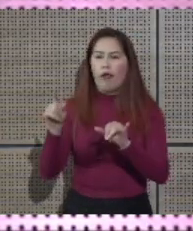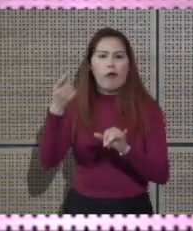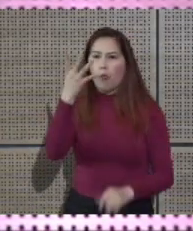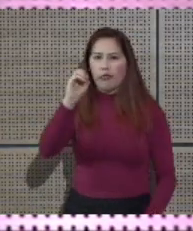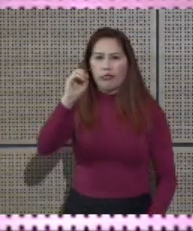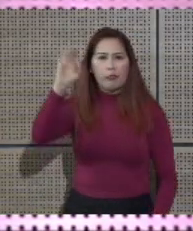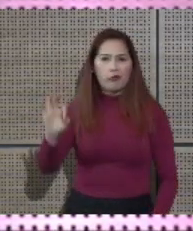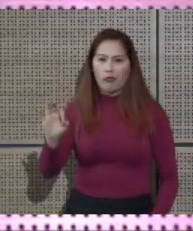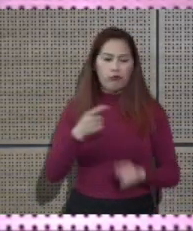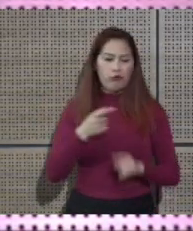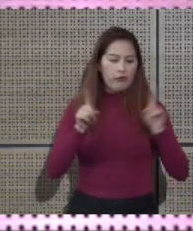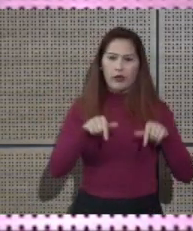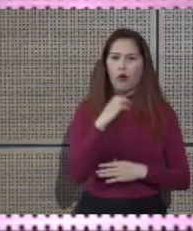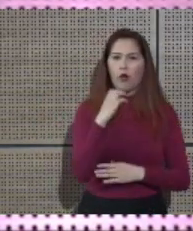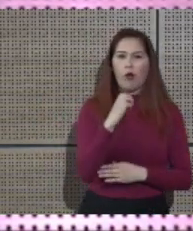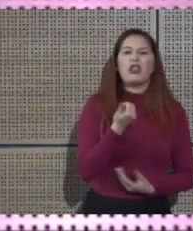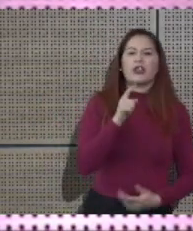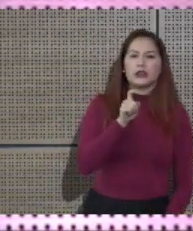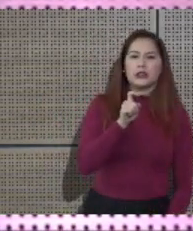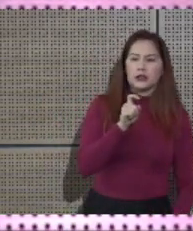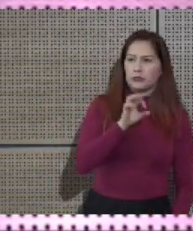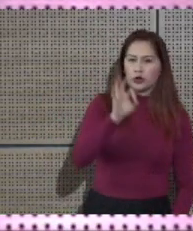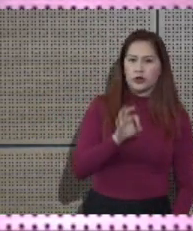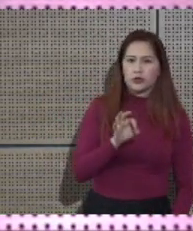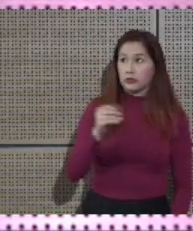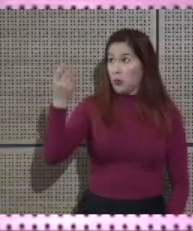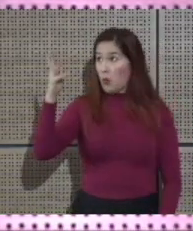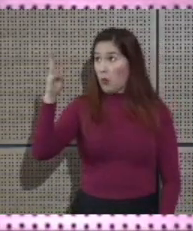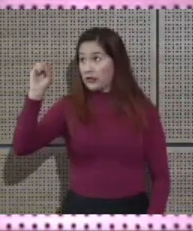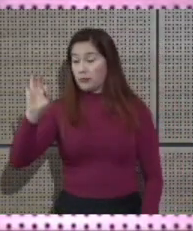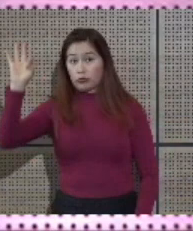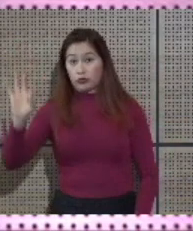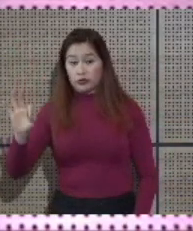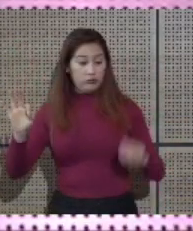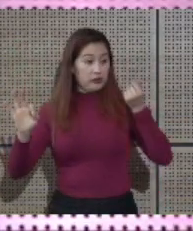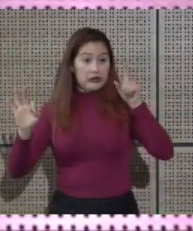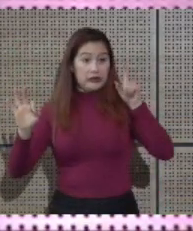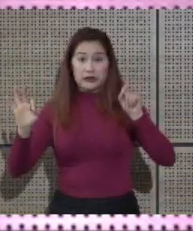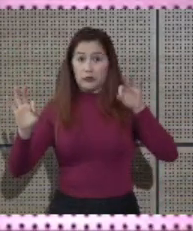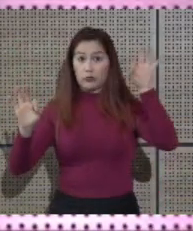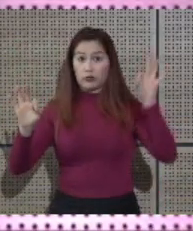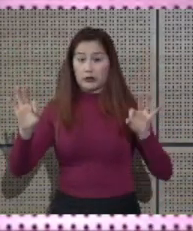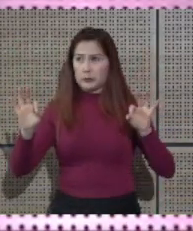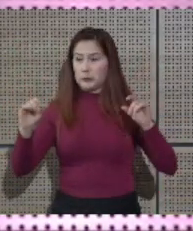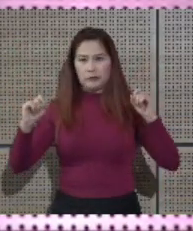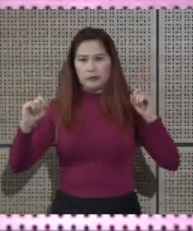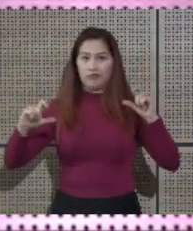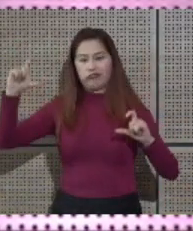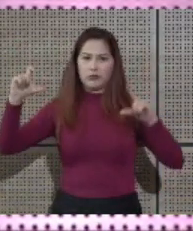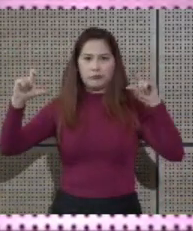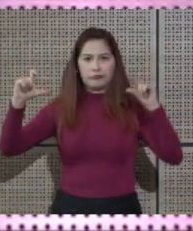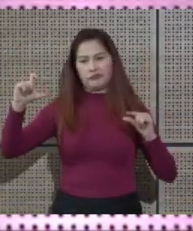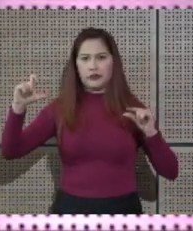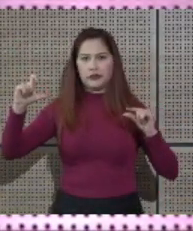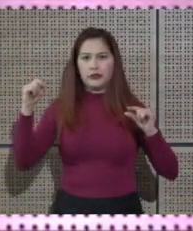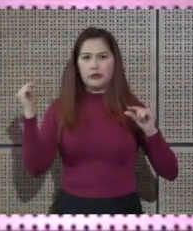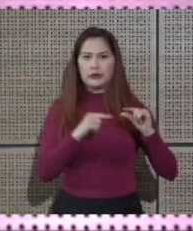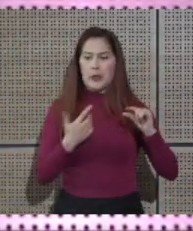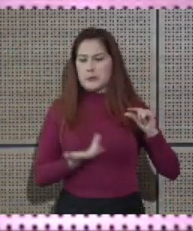Entonces, lo que nosotros estamos planteando es que hay que hacer un esfuerzo, al lado del esfuerzo de inversión, hay que hacer un esfuerzo de mayores ingresos